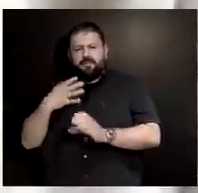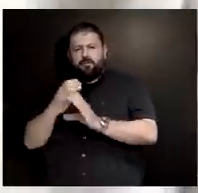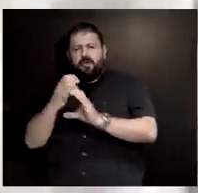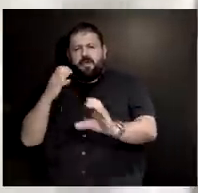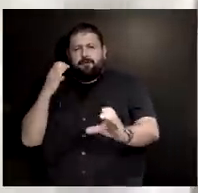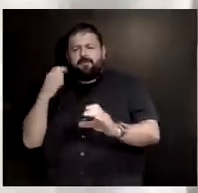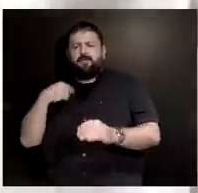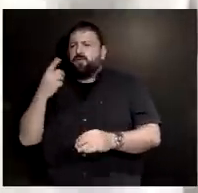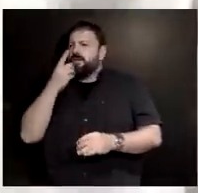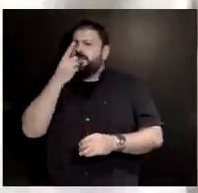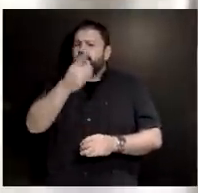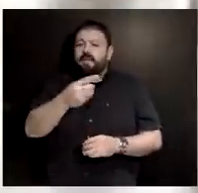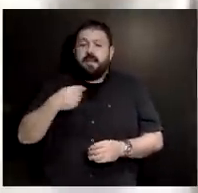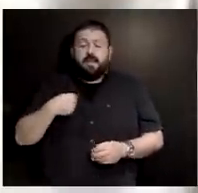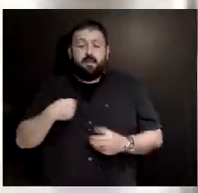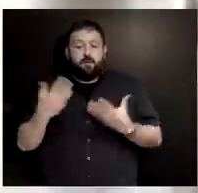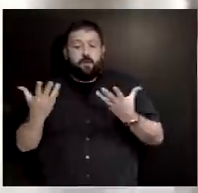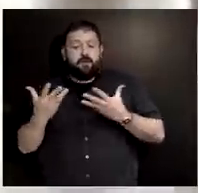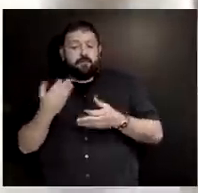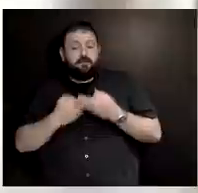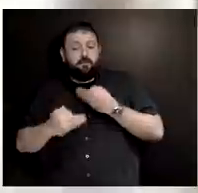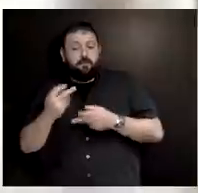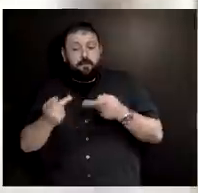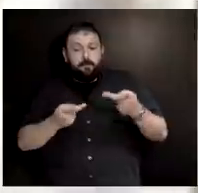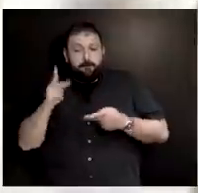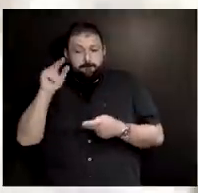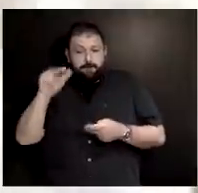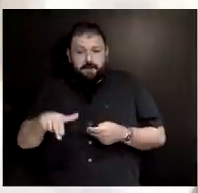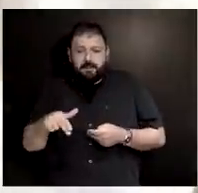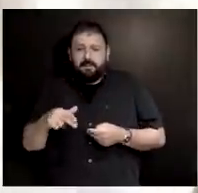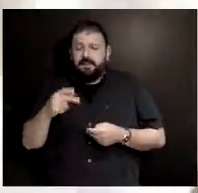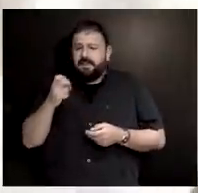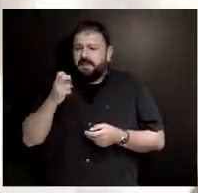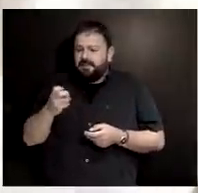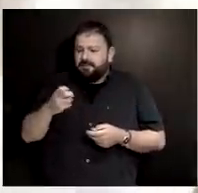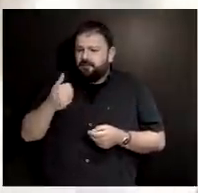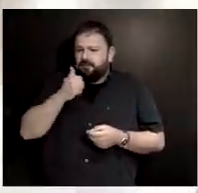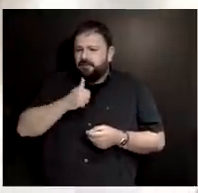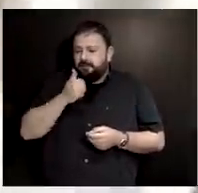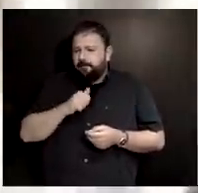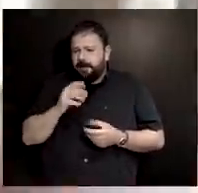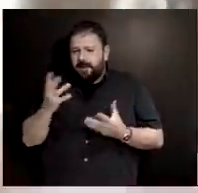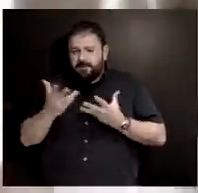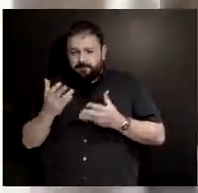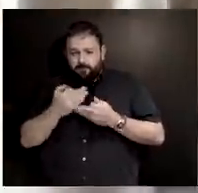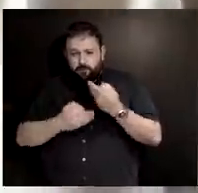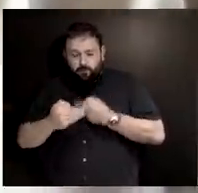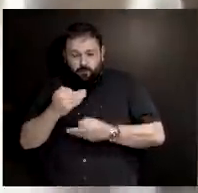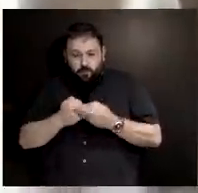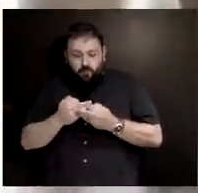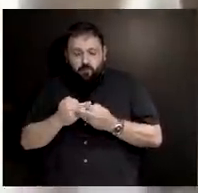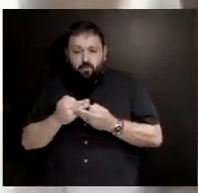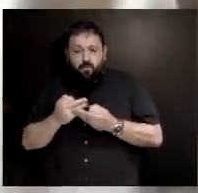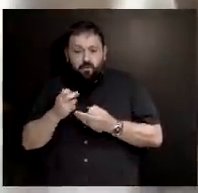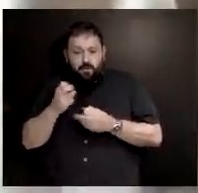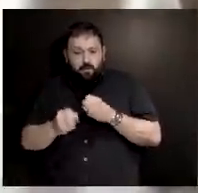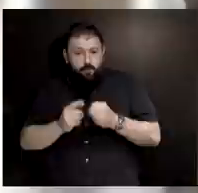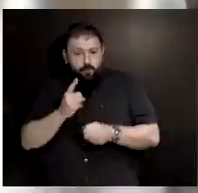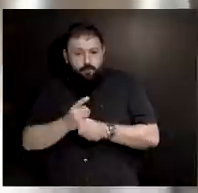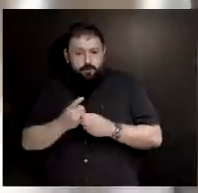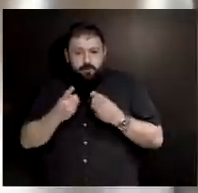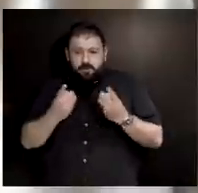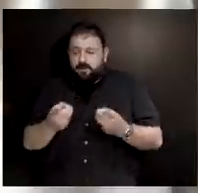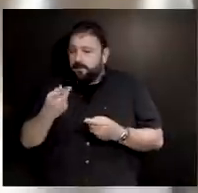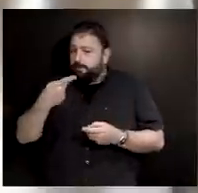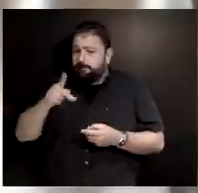yo lo había planeado hace 30 años, si nosotros hacemos mal uso de esta oportunidad que les estamos dando, finalmente no van a poder